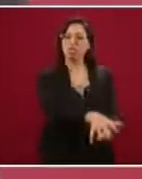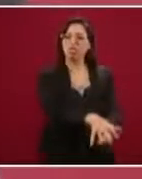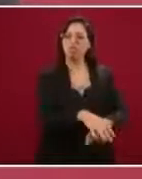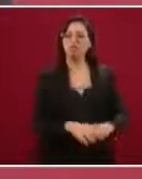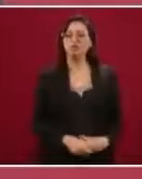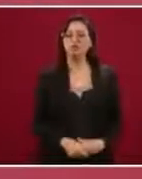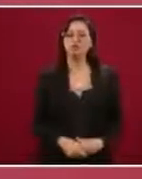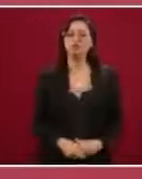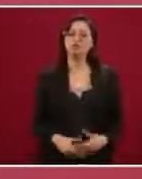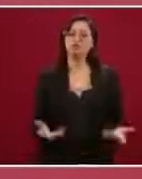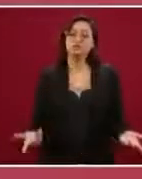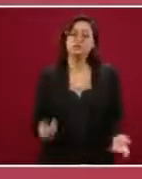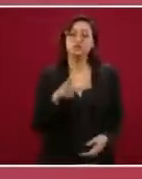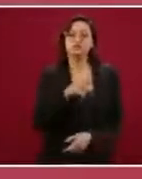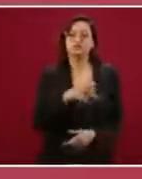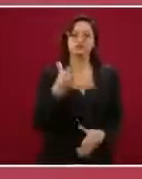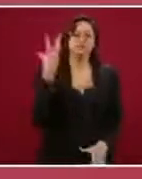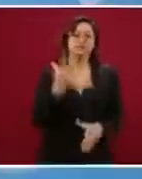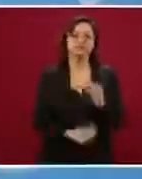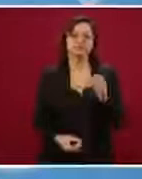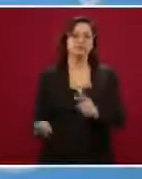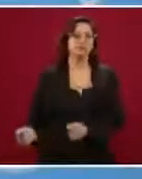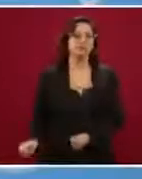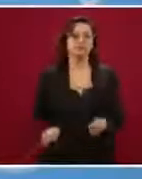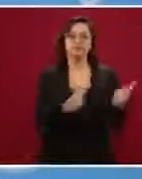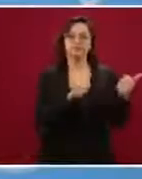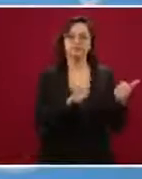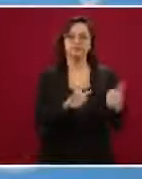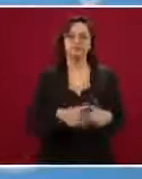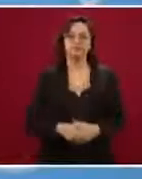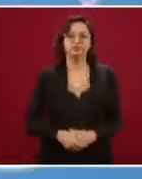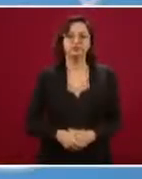por eso se tuvo que ir del país.